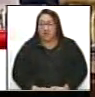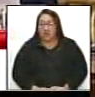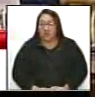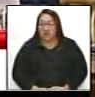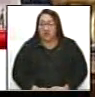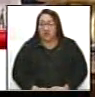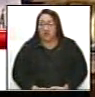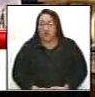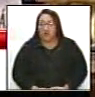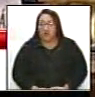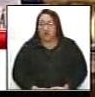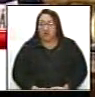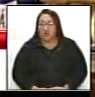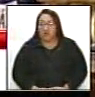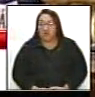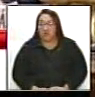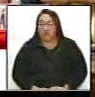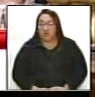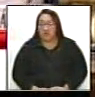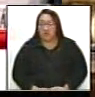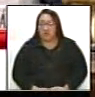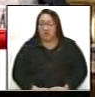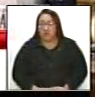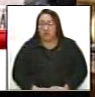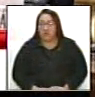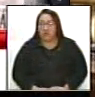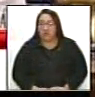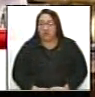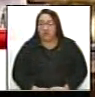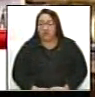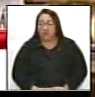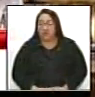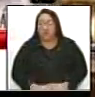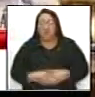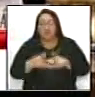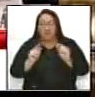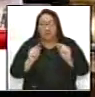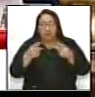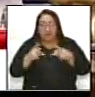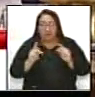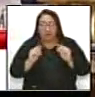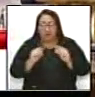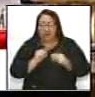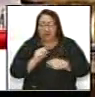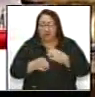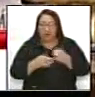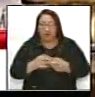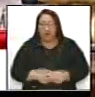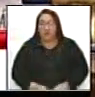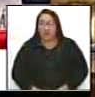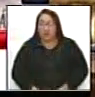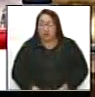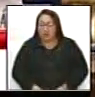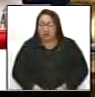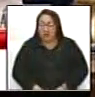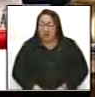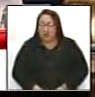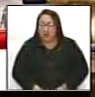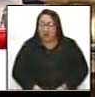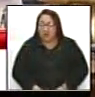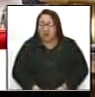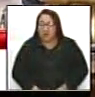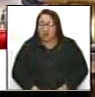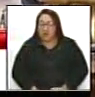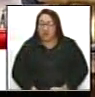Quiero dar cuenta, si me permiten, en el despacho, que